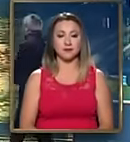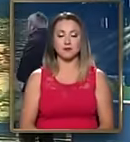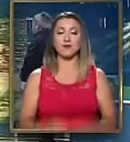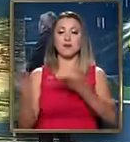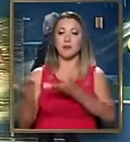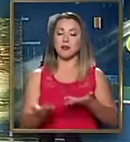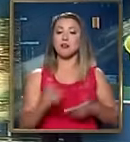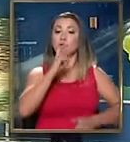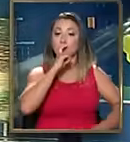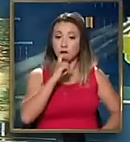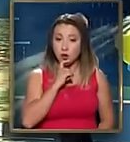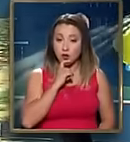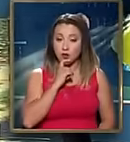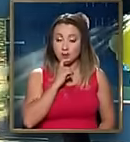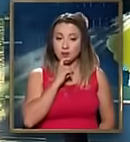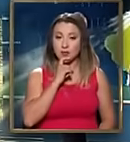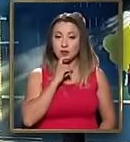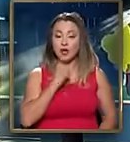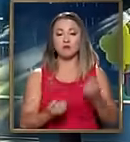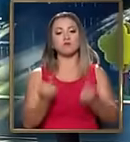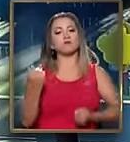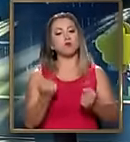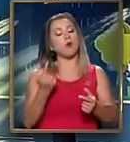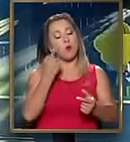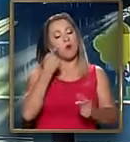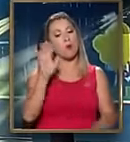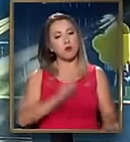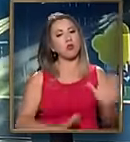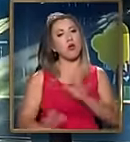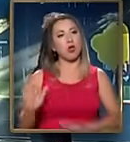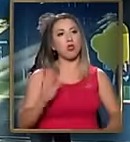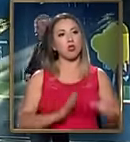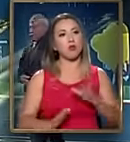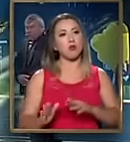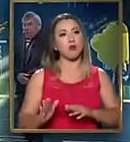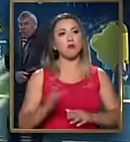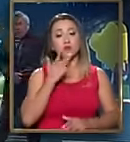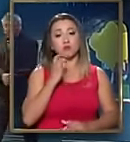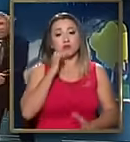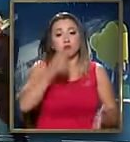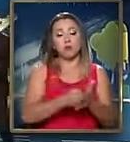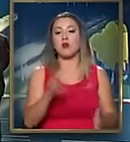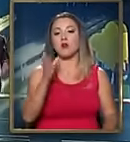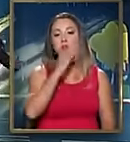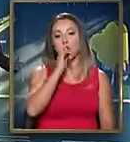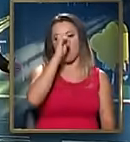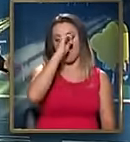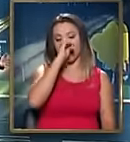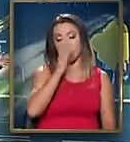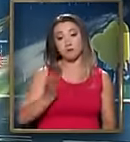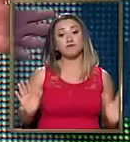Bienvenido a Curicó. Conduce con cuidado, ya que si chocas, no hay hospital.